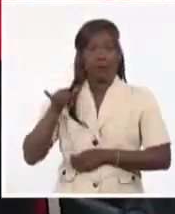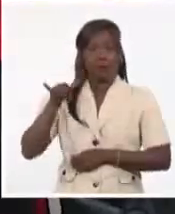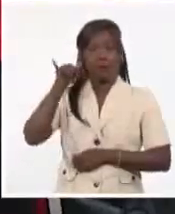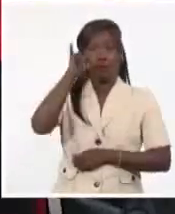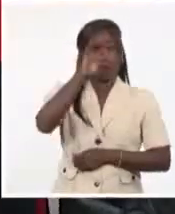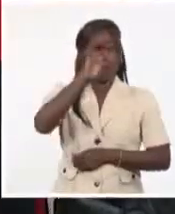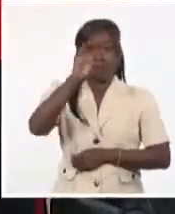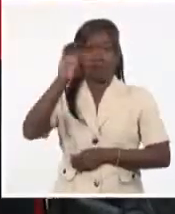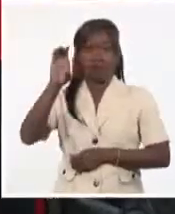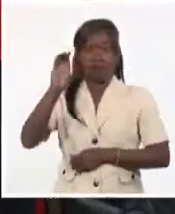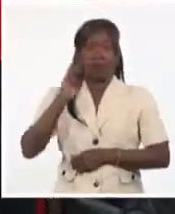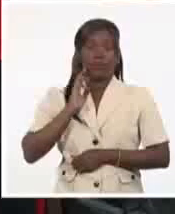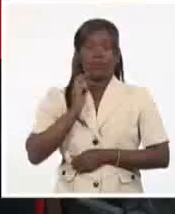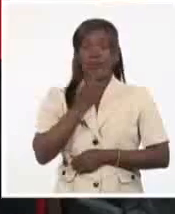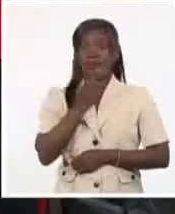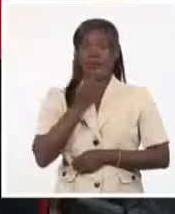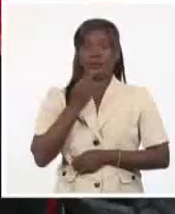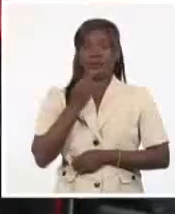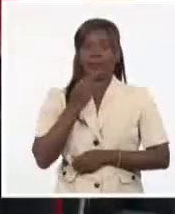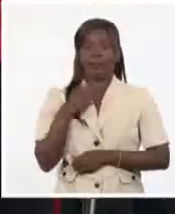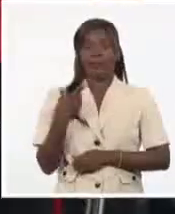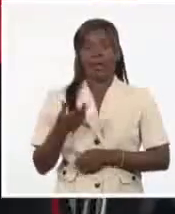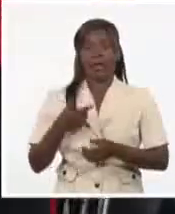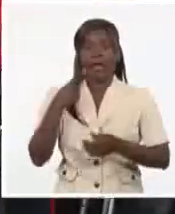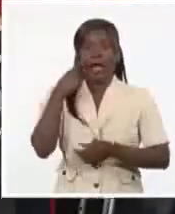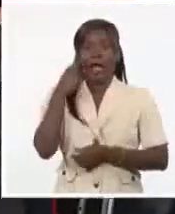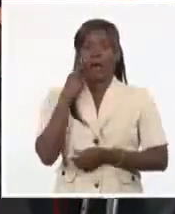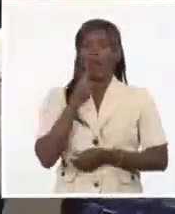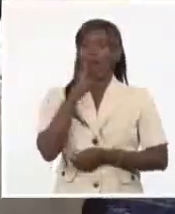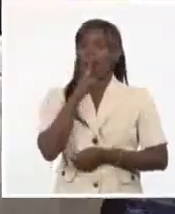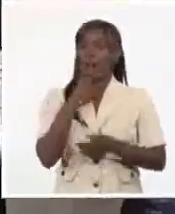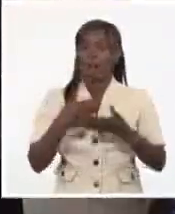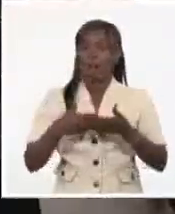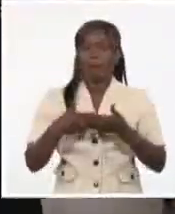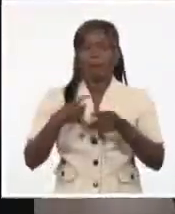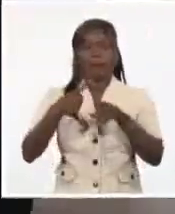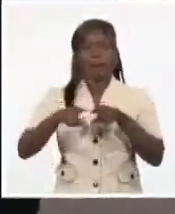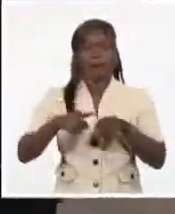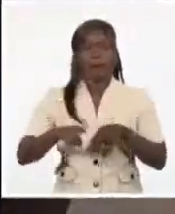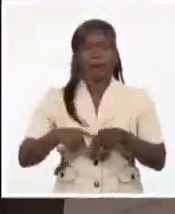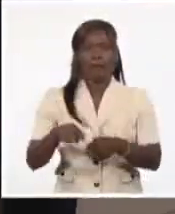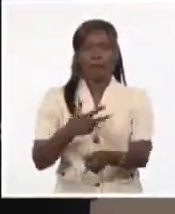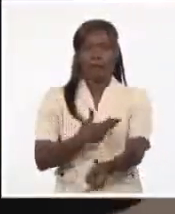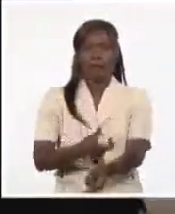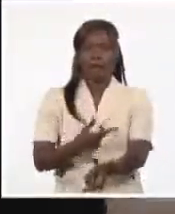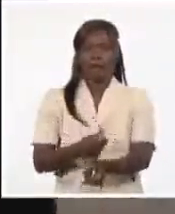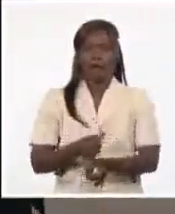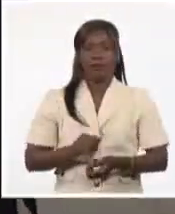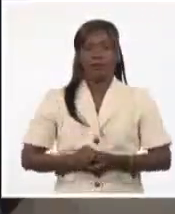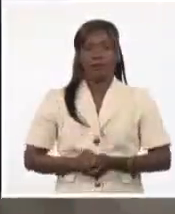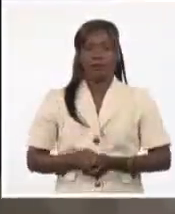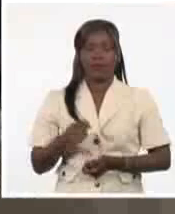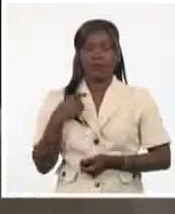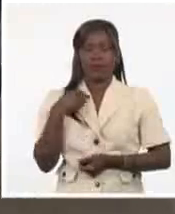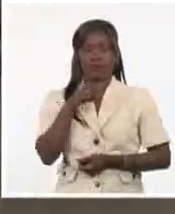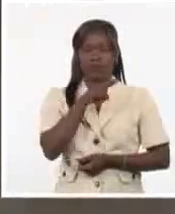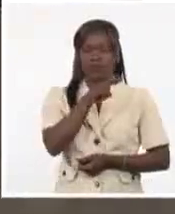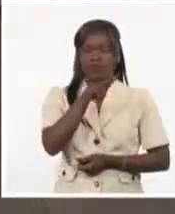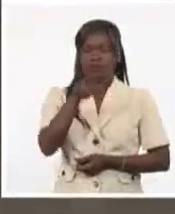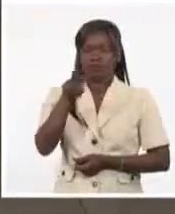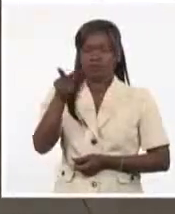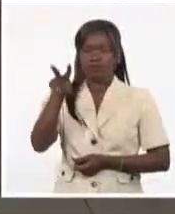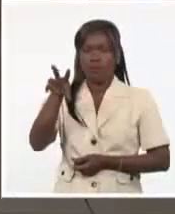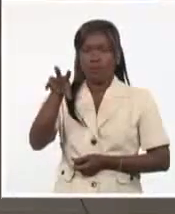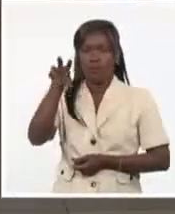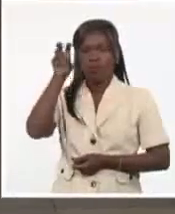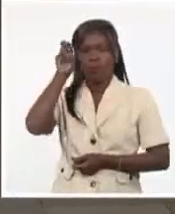de la tripulación para acceder a los chequeos de rutina. Logramos captarla entre pasajeros y tripulantes